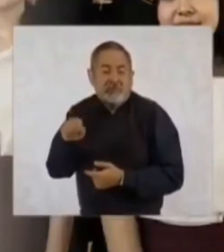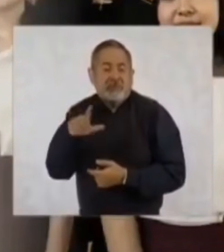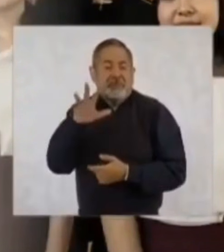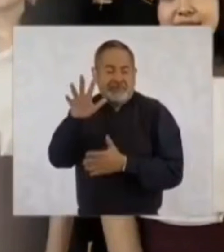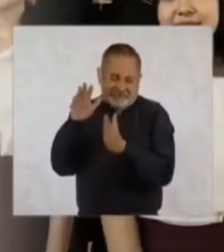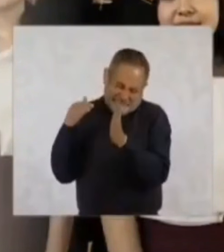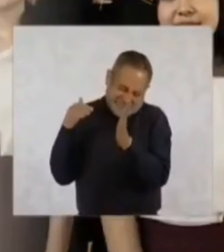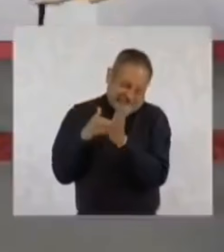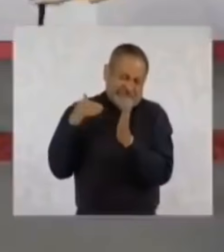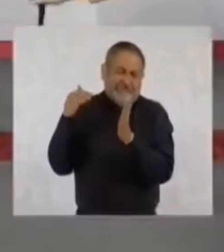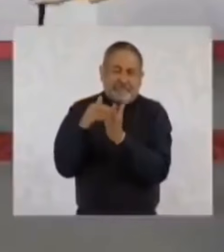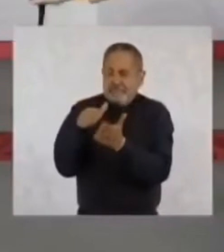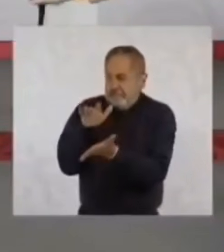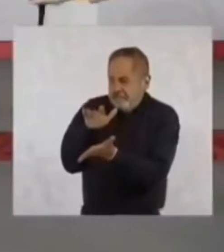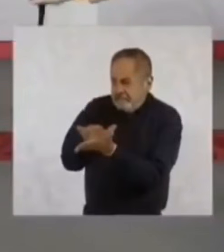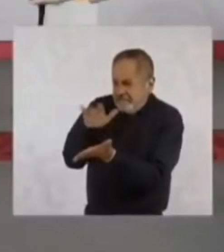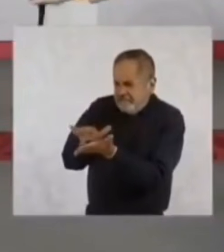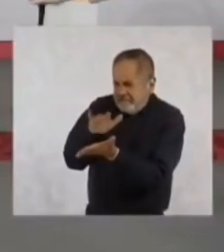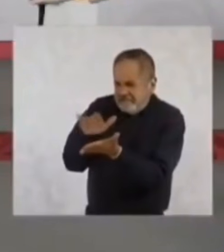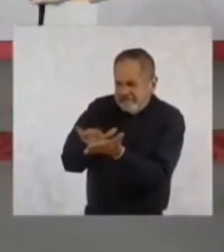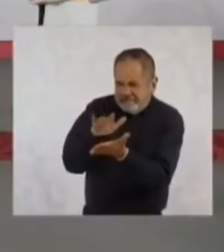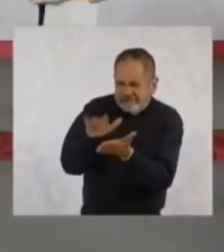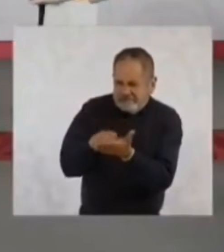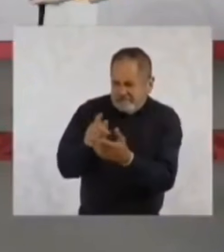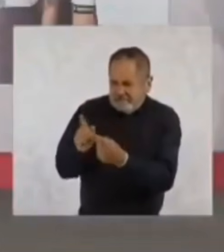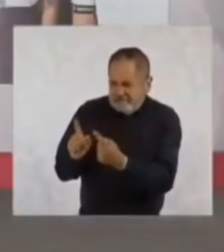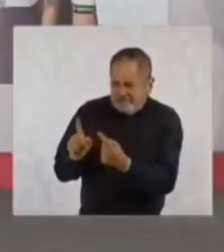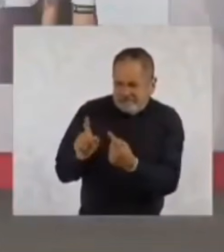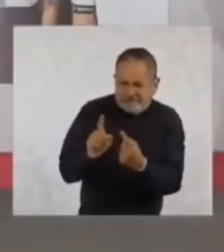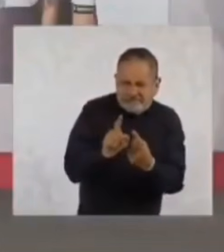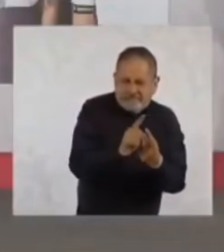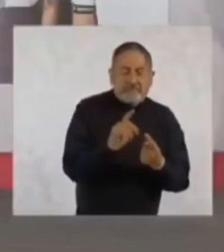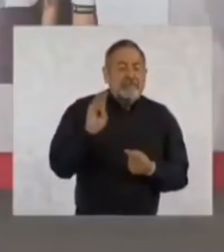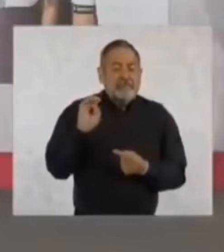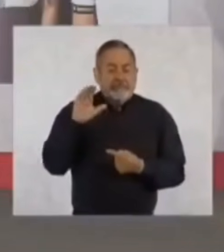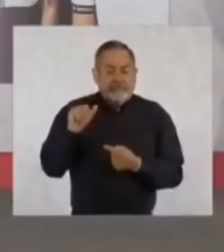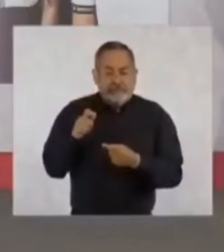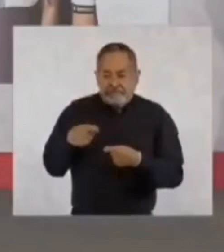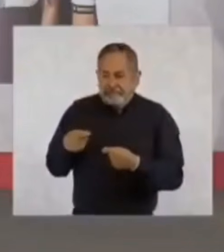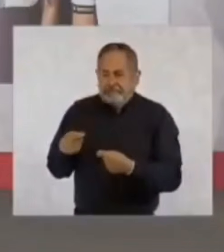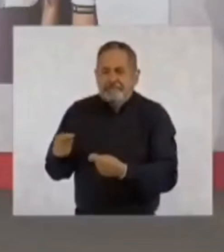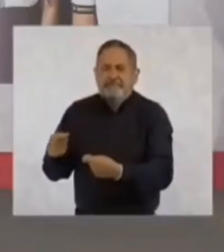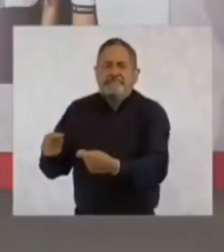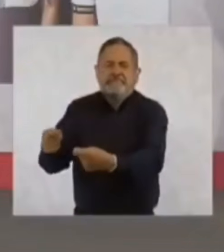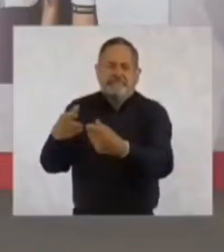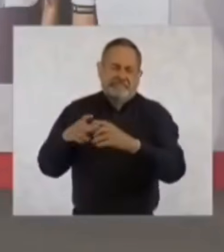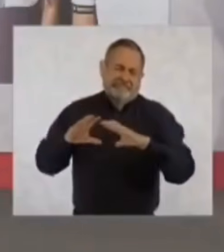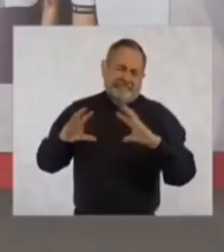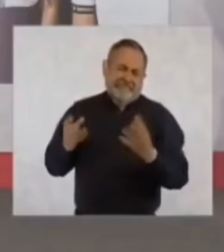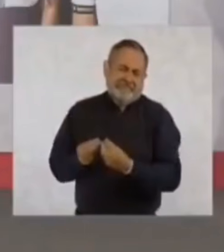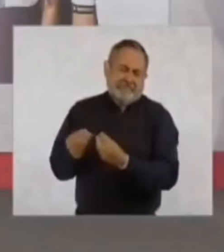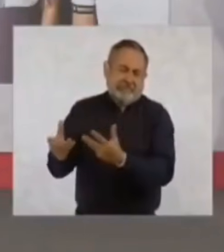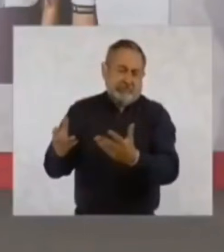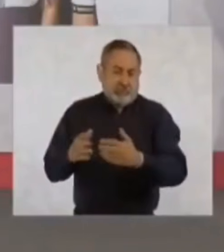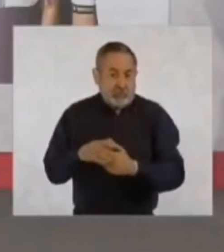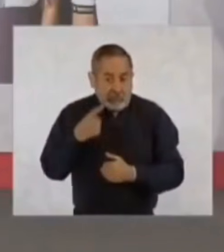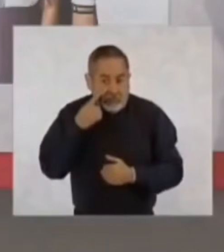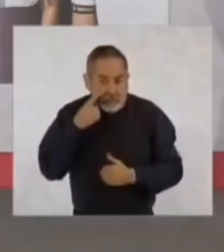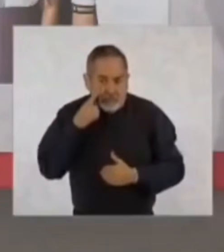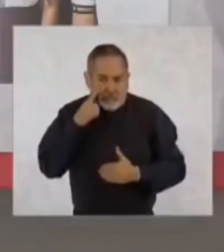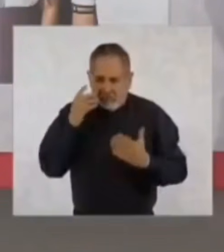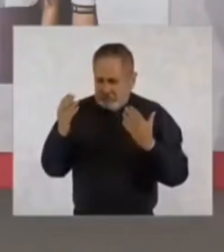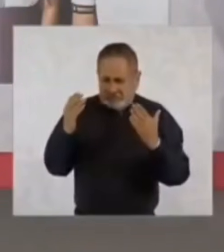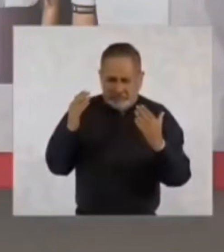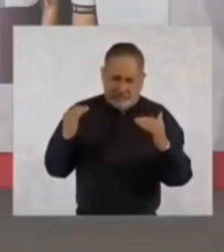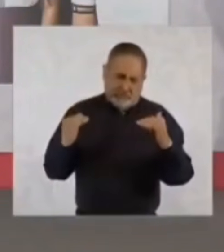129.5 millones de apoyos otorgados, de becas otorgadas, no de becarios. Vean la